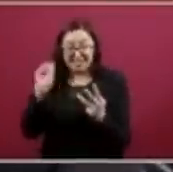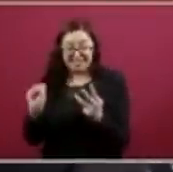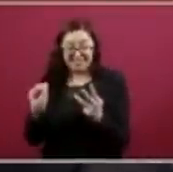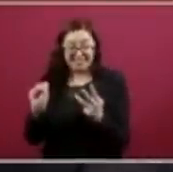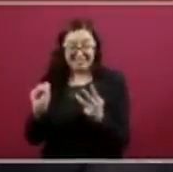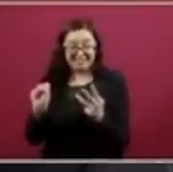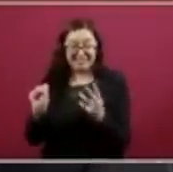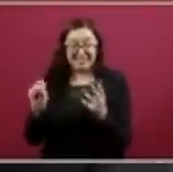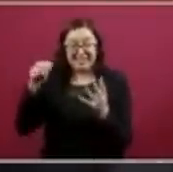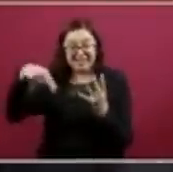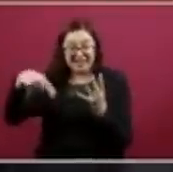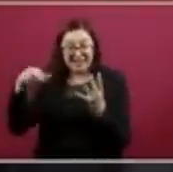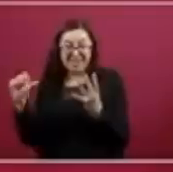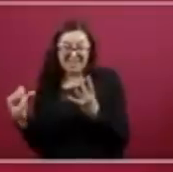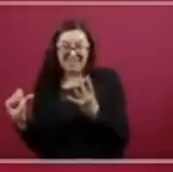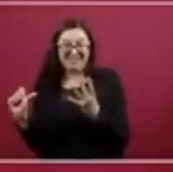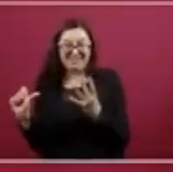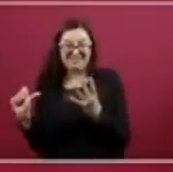y NA.